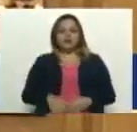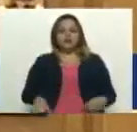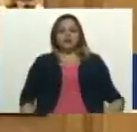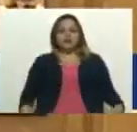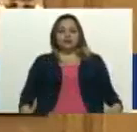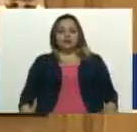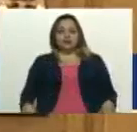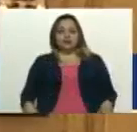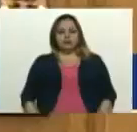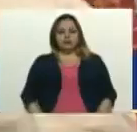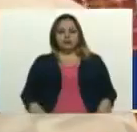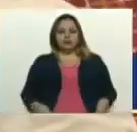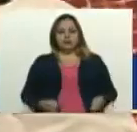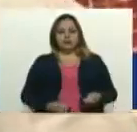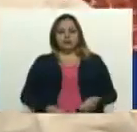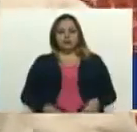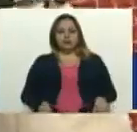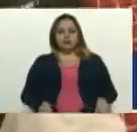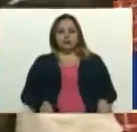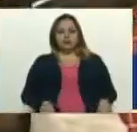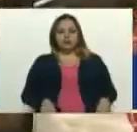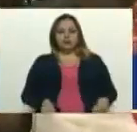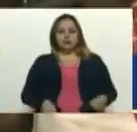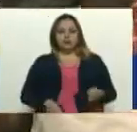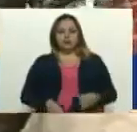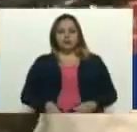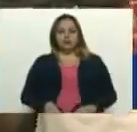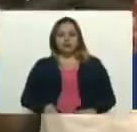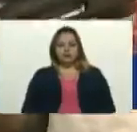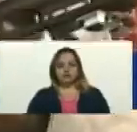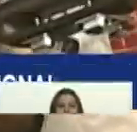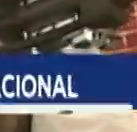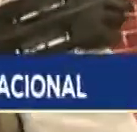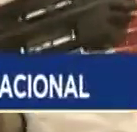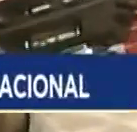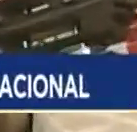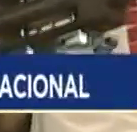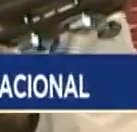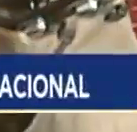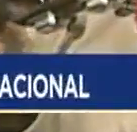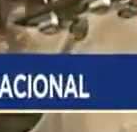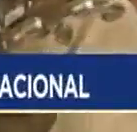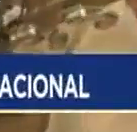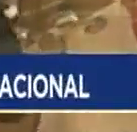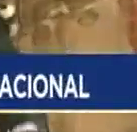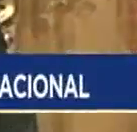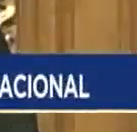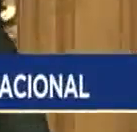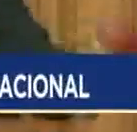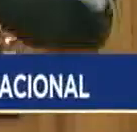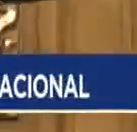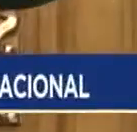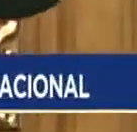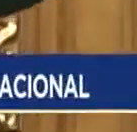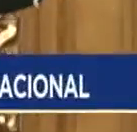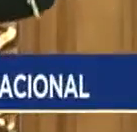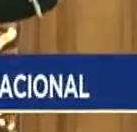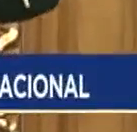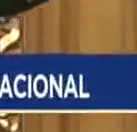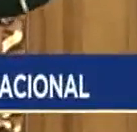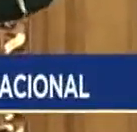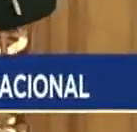Yo no me quedo en la casa, pues al combate me voy. ¡Vamos, Venezuela! Defender la